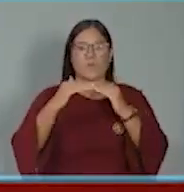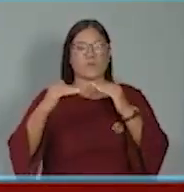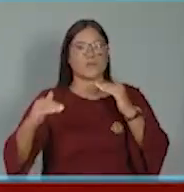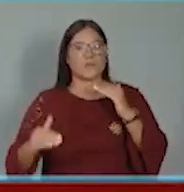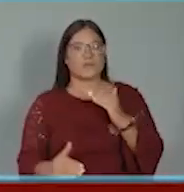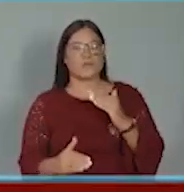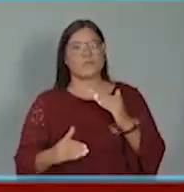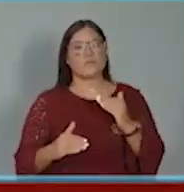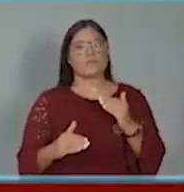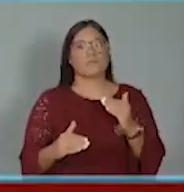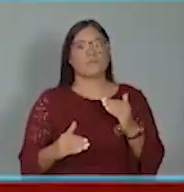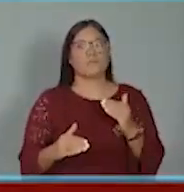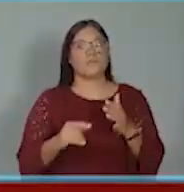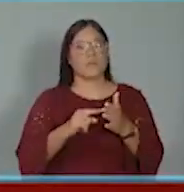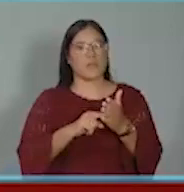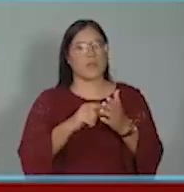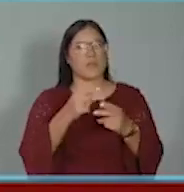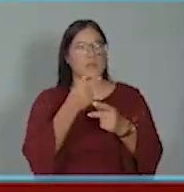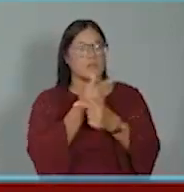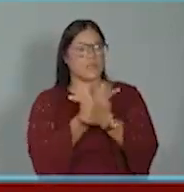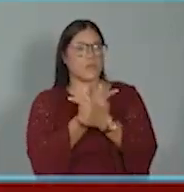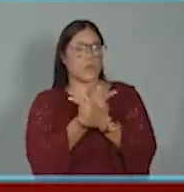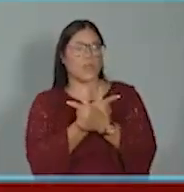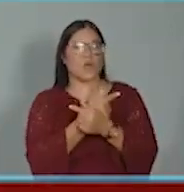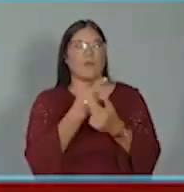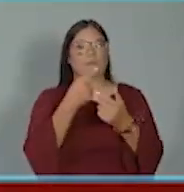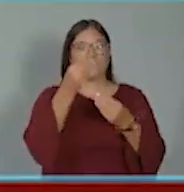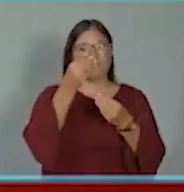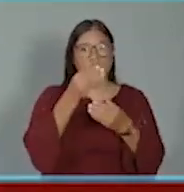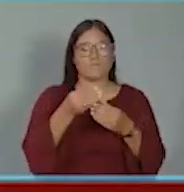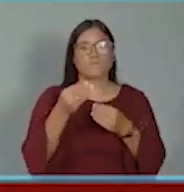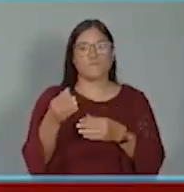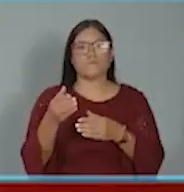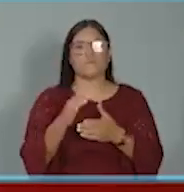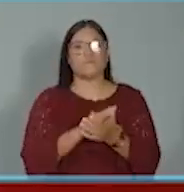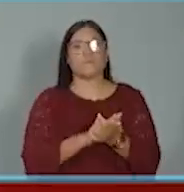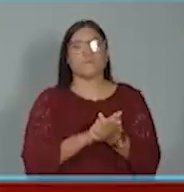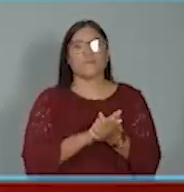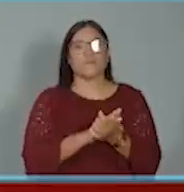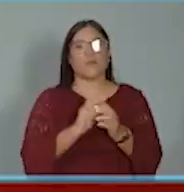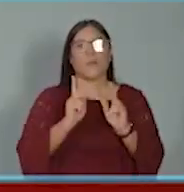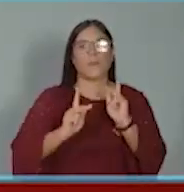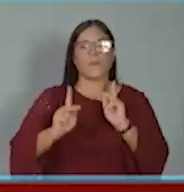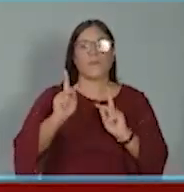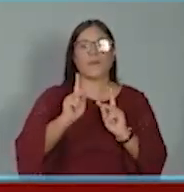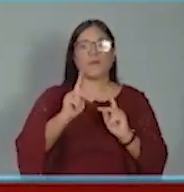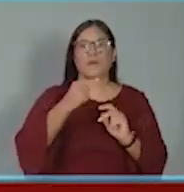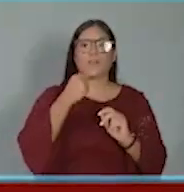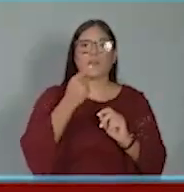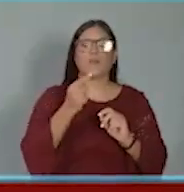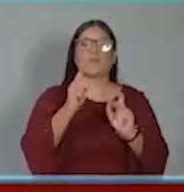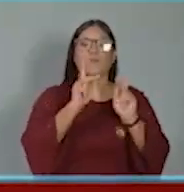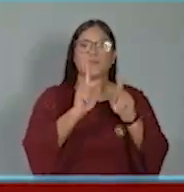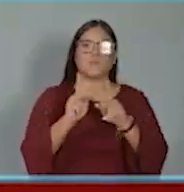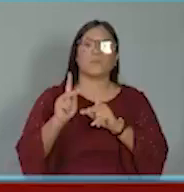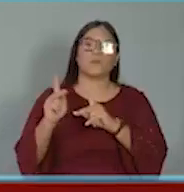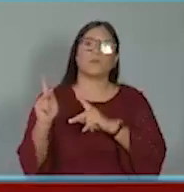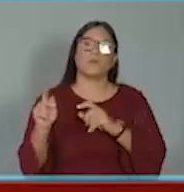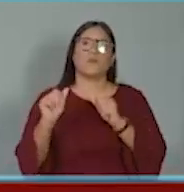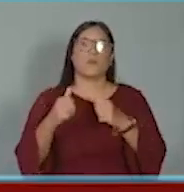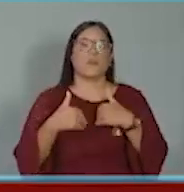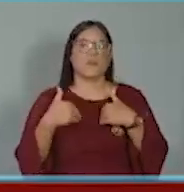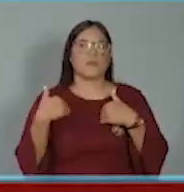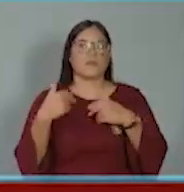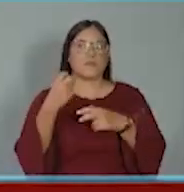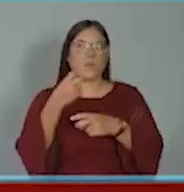por ejemplo en materia de seguridad tanto para los empadronadores como como persona que que se dijera que de alguna manera hubo